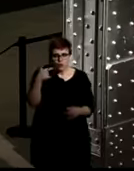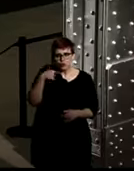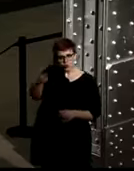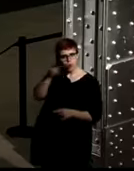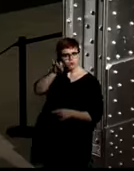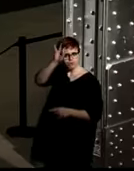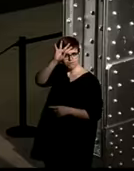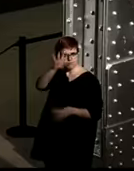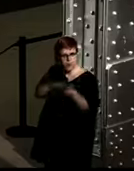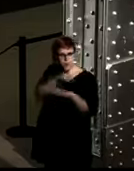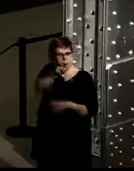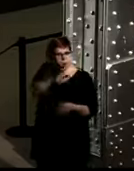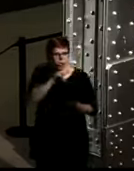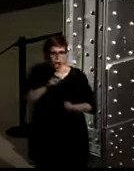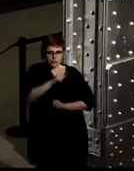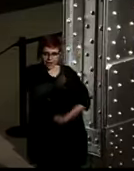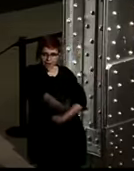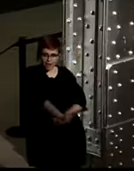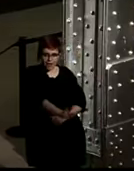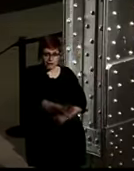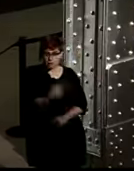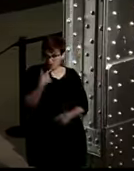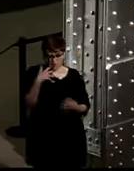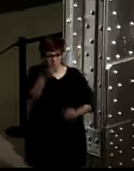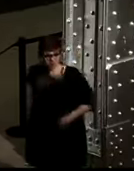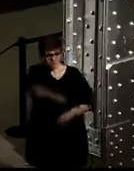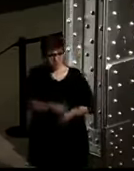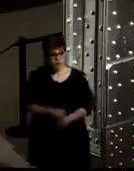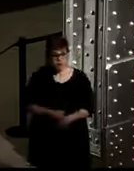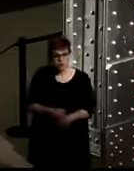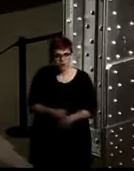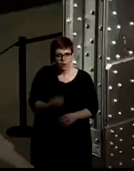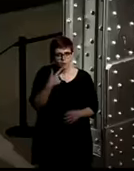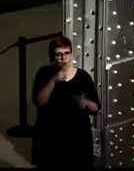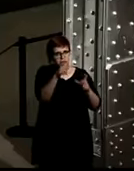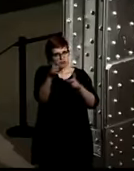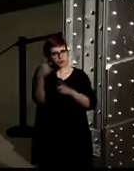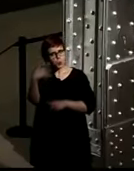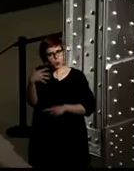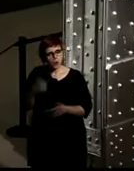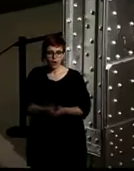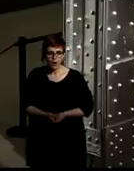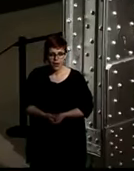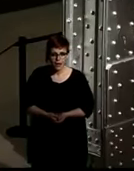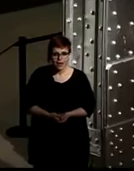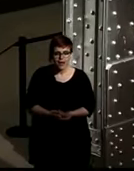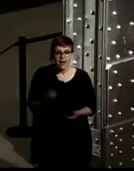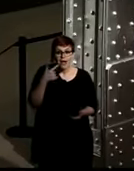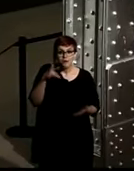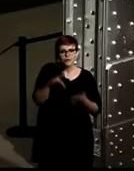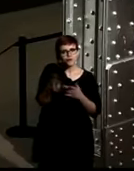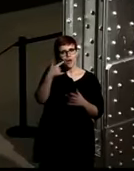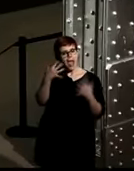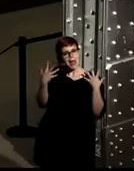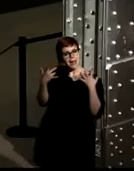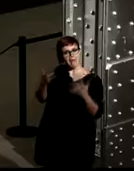tanto fotógrafo? No te lo esperabas, ¿eh? Tanto no. Muchos fotógrafos sí, pero tanto no. Pero qué rápido te has